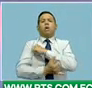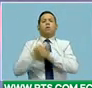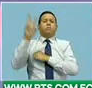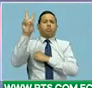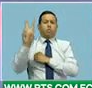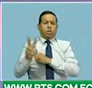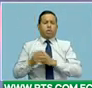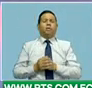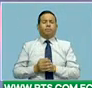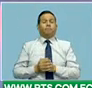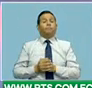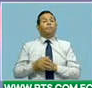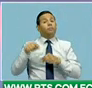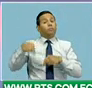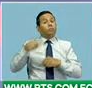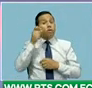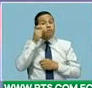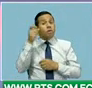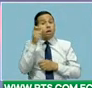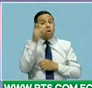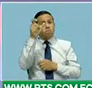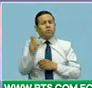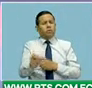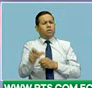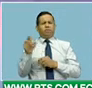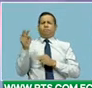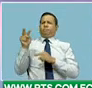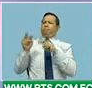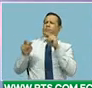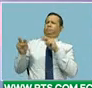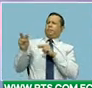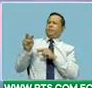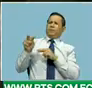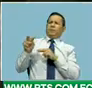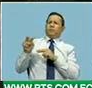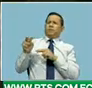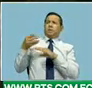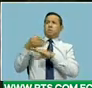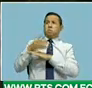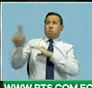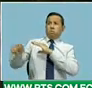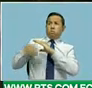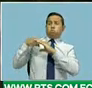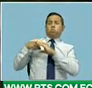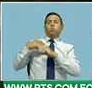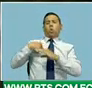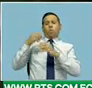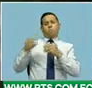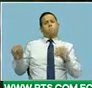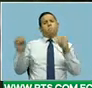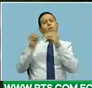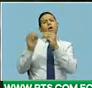Estado anunció que apelará cuando se notifique el fallo por escrito, informó Priscila Cadena.